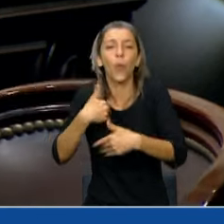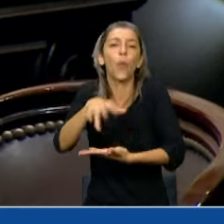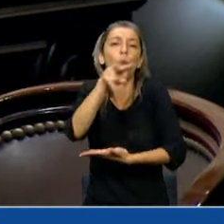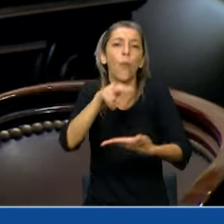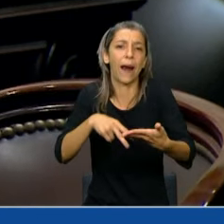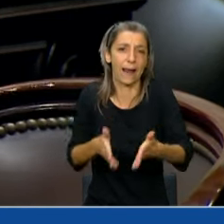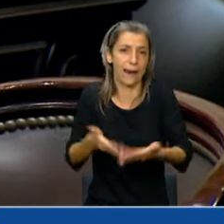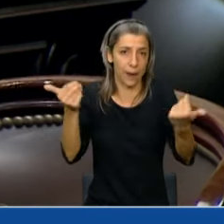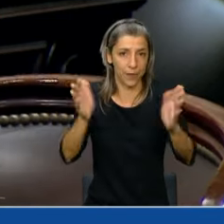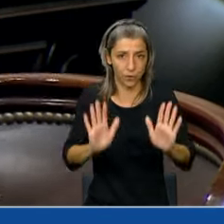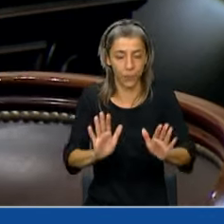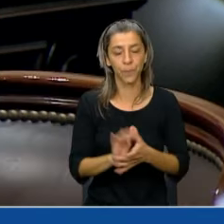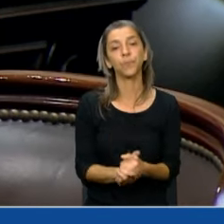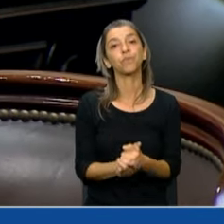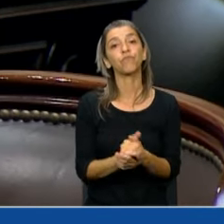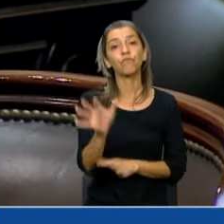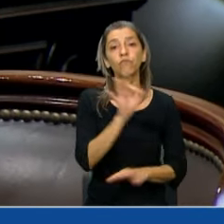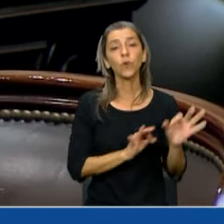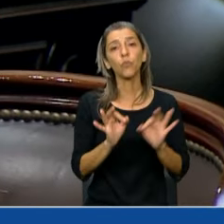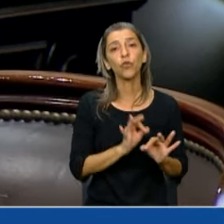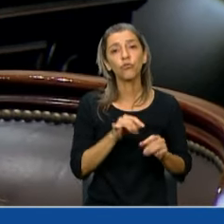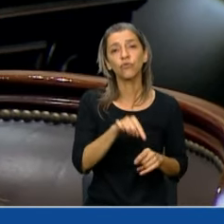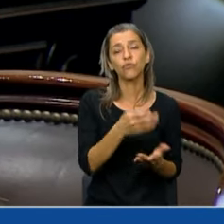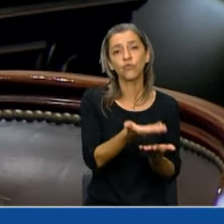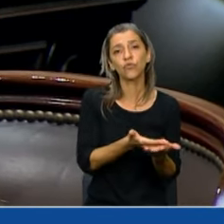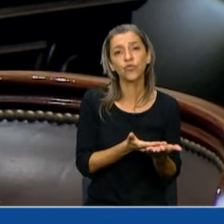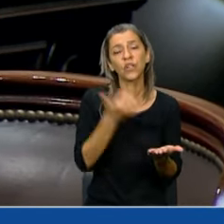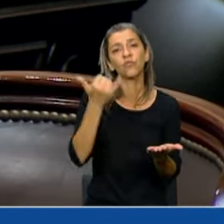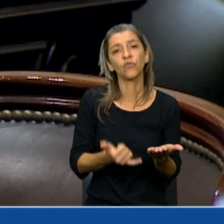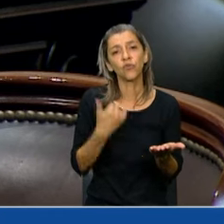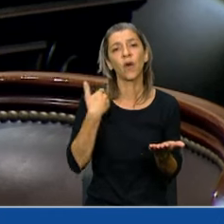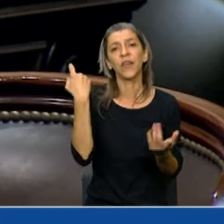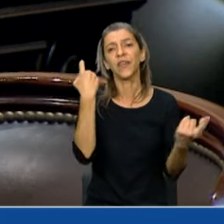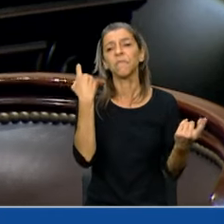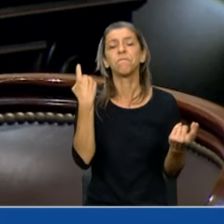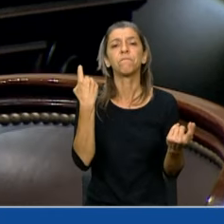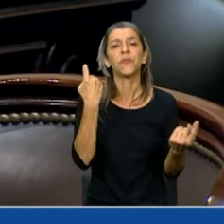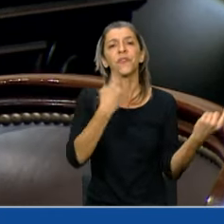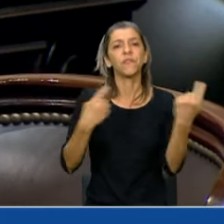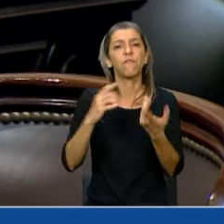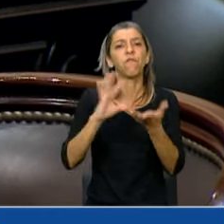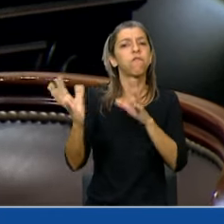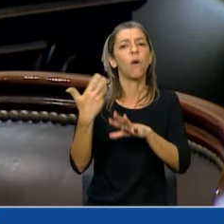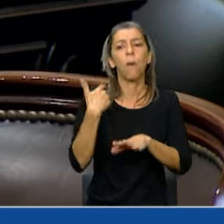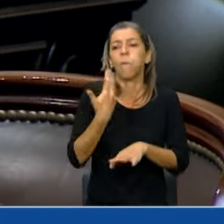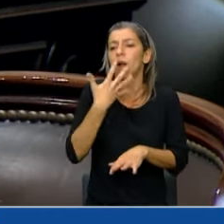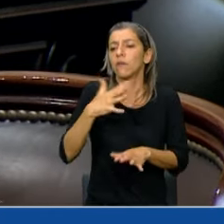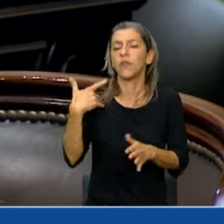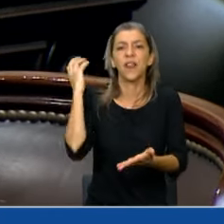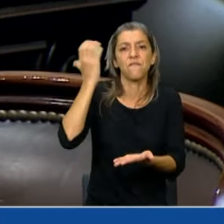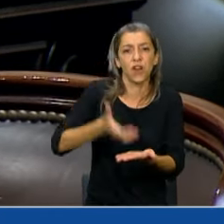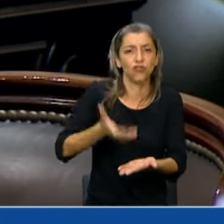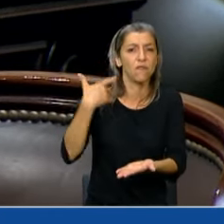tiempo el proyecto tiene las distintas estabilidades demandadas para cualquier inversión de esta magnitud pero es